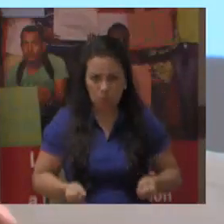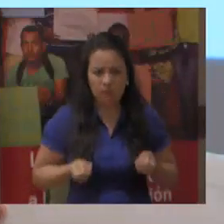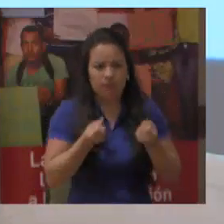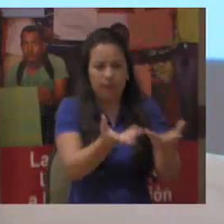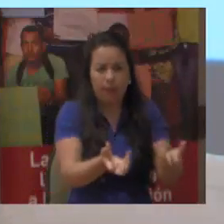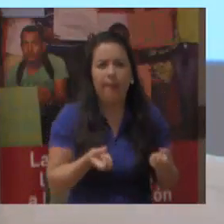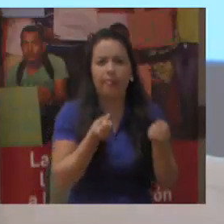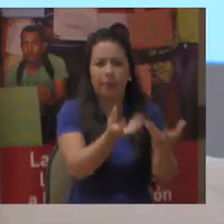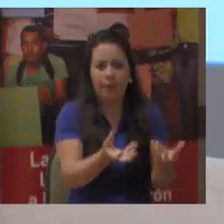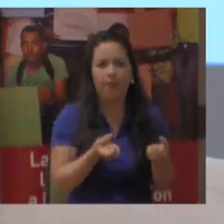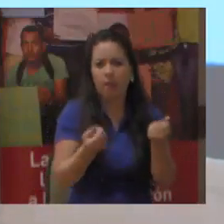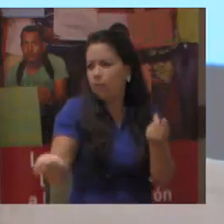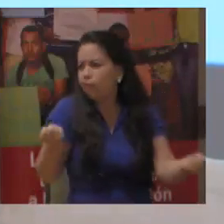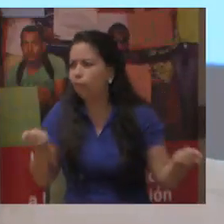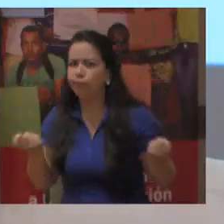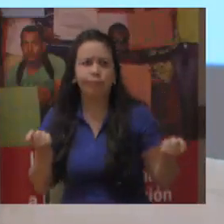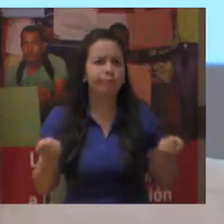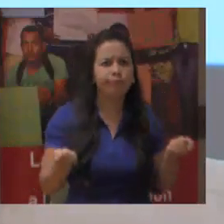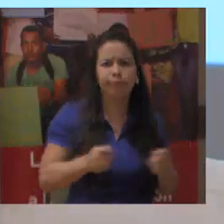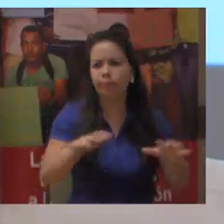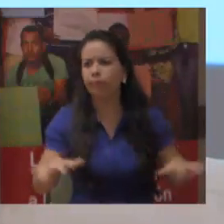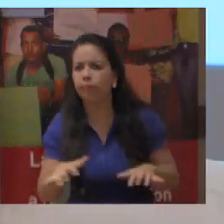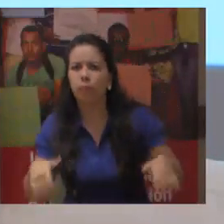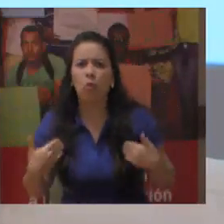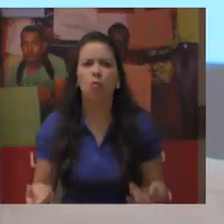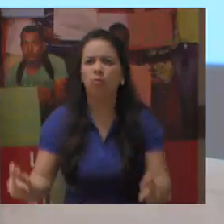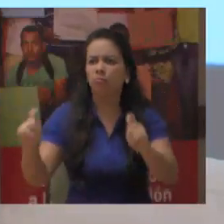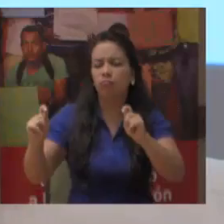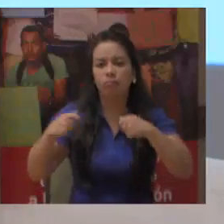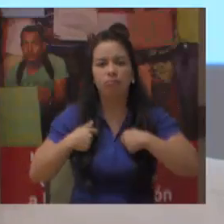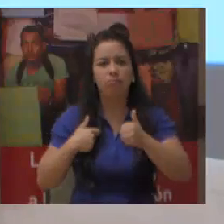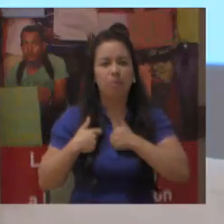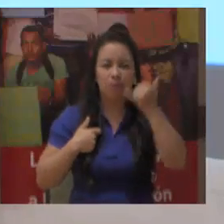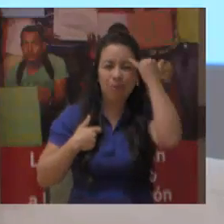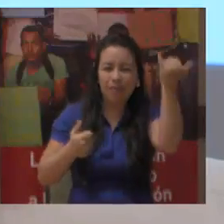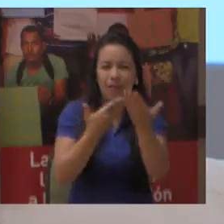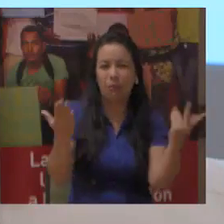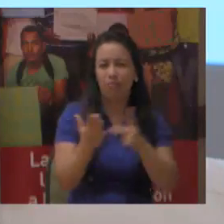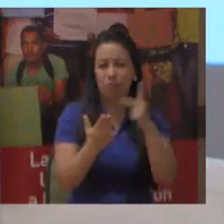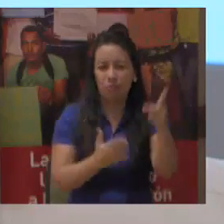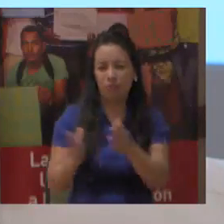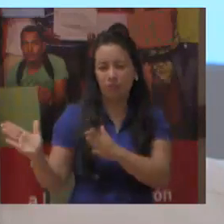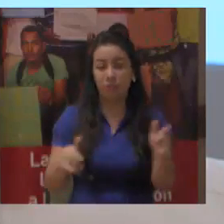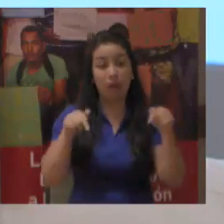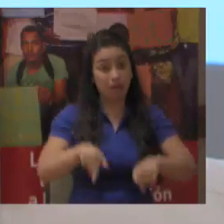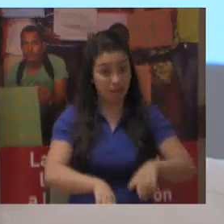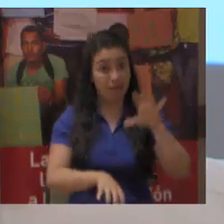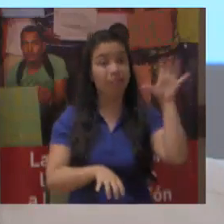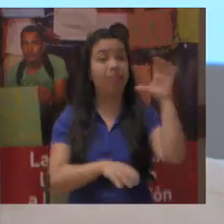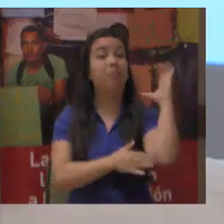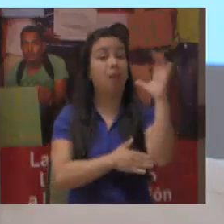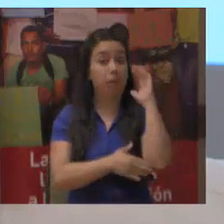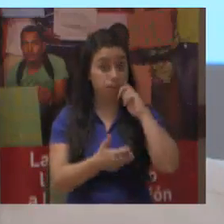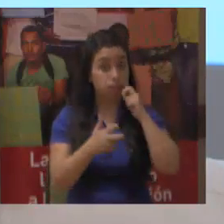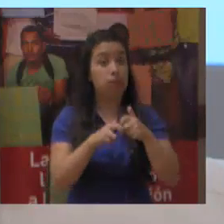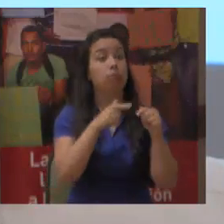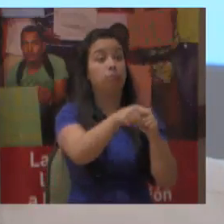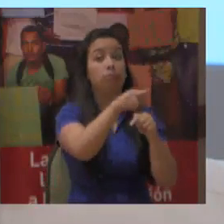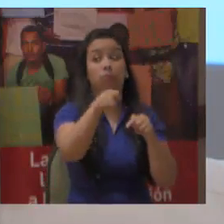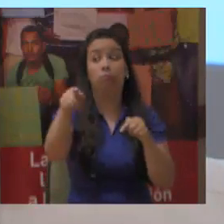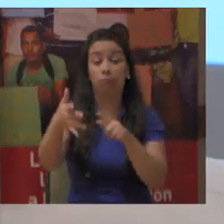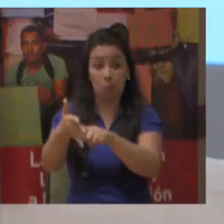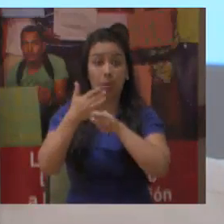suficientes para desenvolverse de manera autónoma en una sociedad y en un país complicado como el que tenemos, porque además, como lo